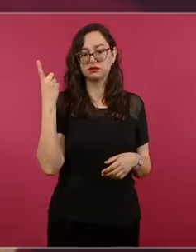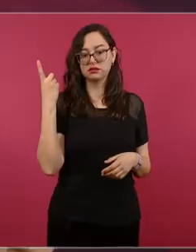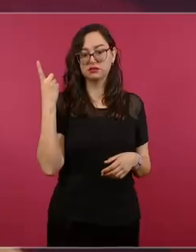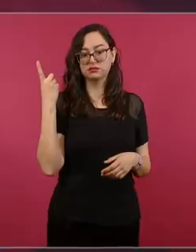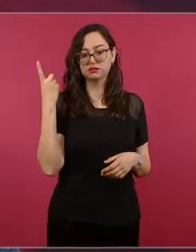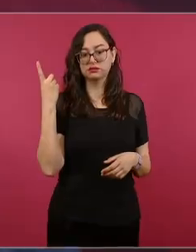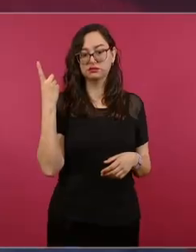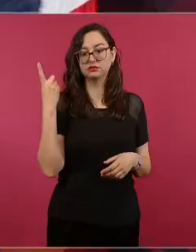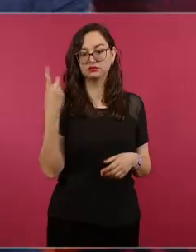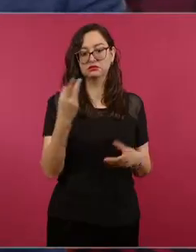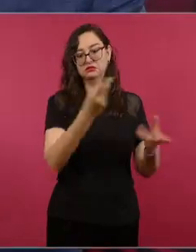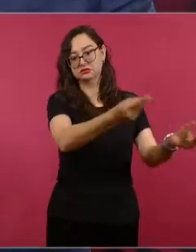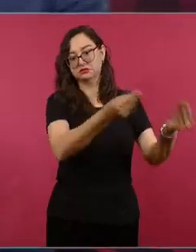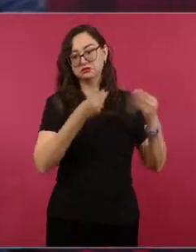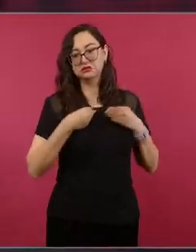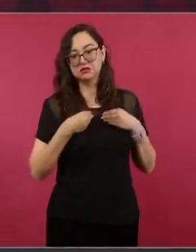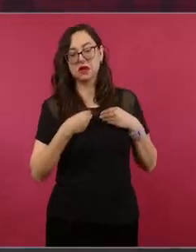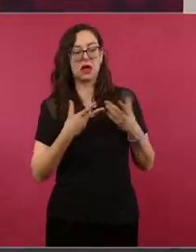Toma.